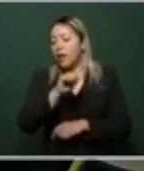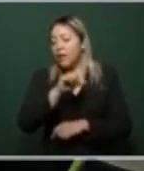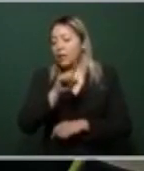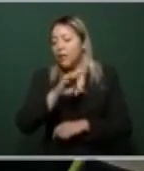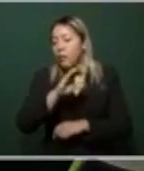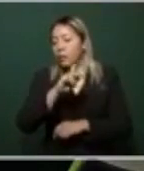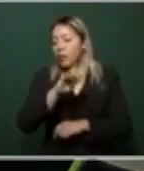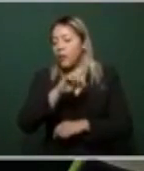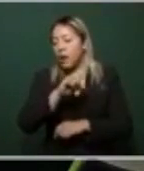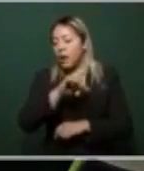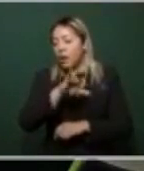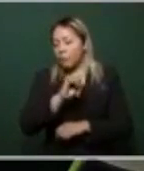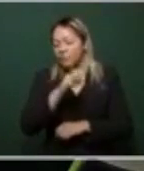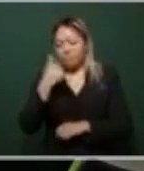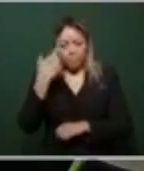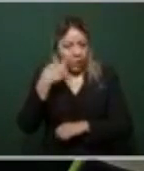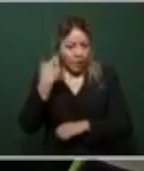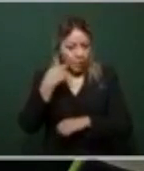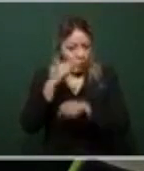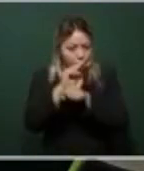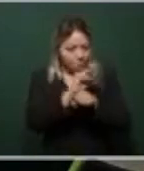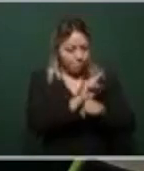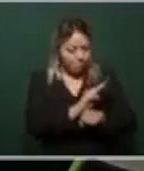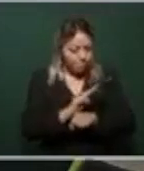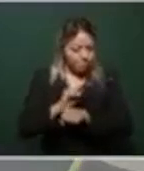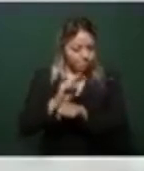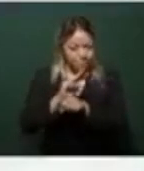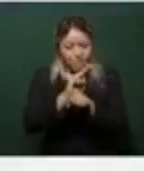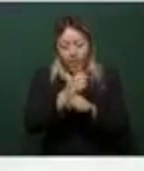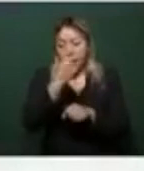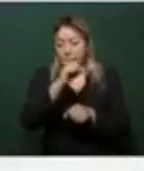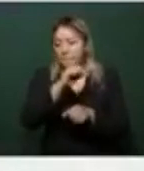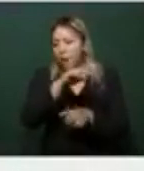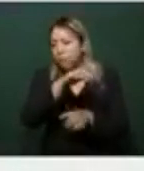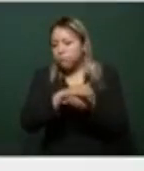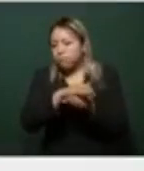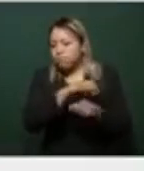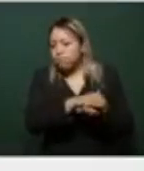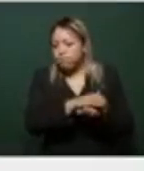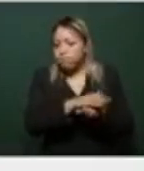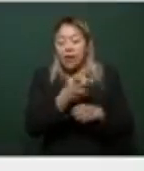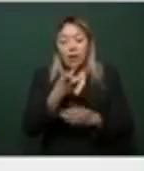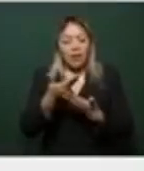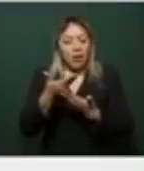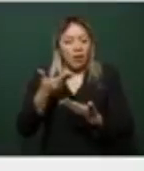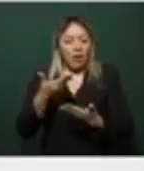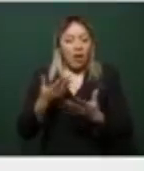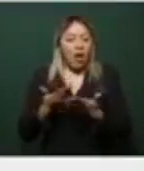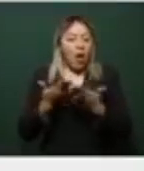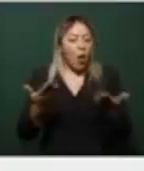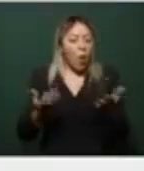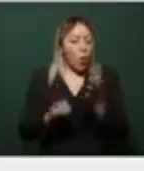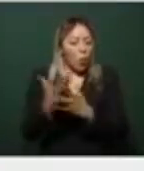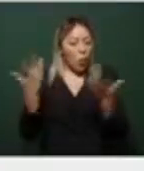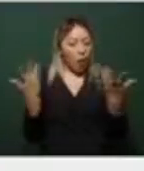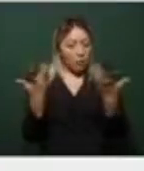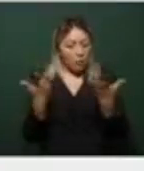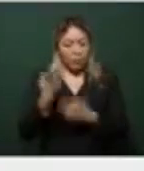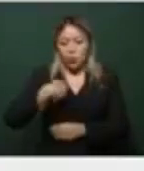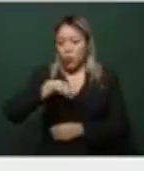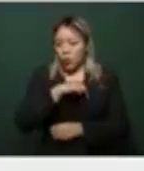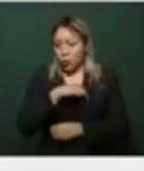están haciendo los trabajos de sellamiento con cemento, que es una nueva procedimiento que está